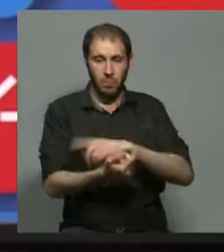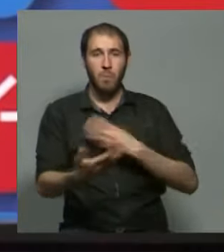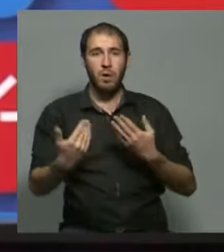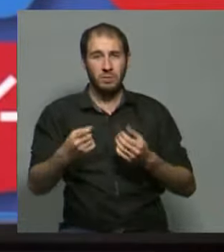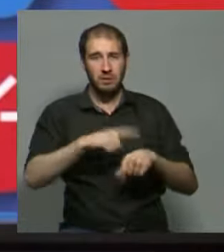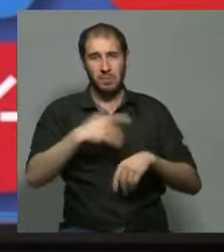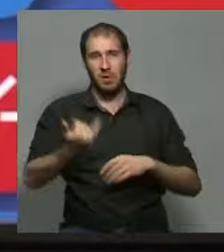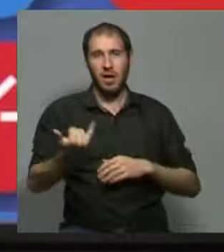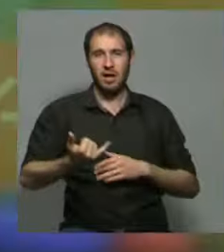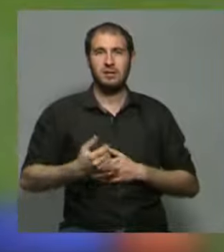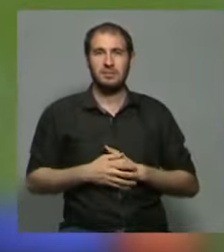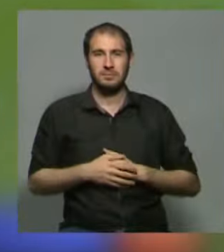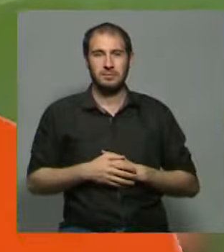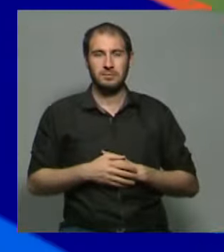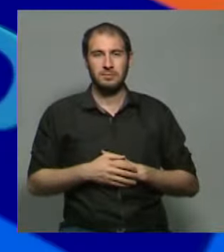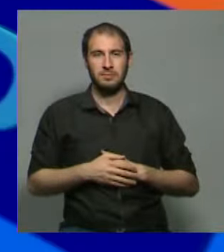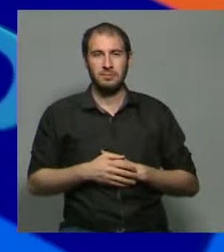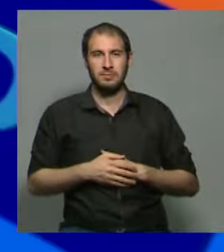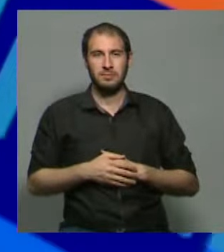teníamos tiempo.